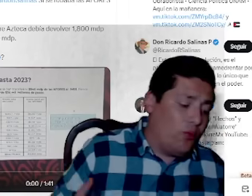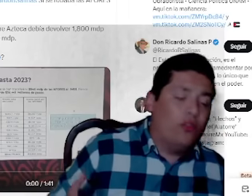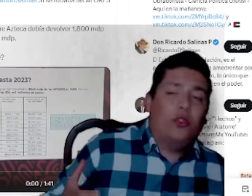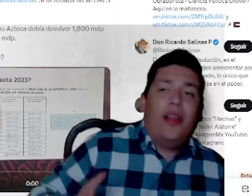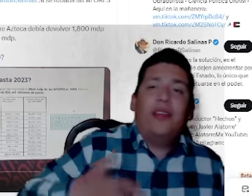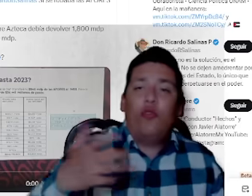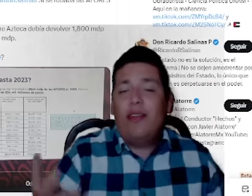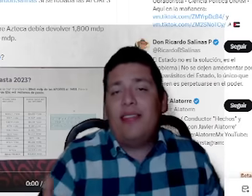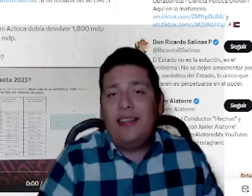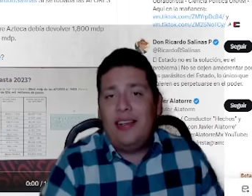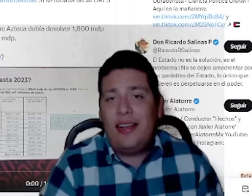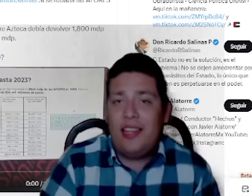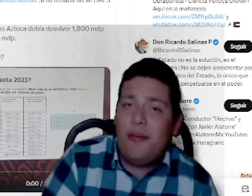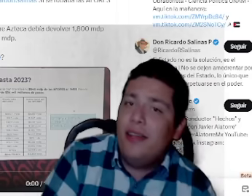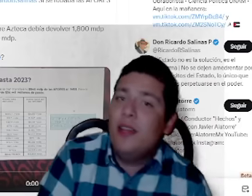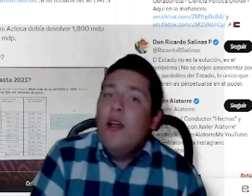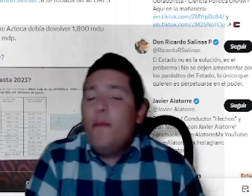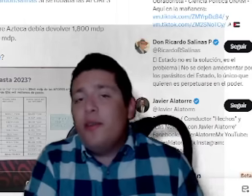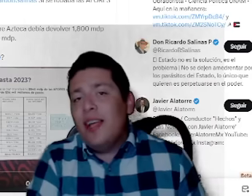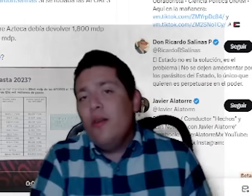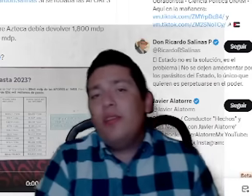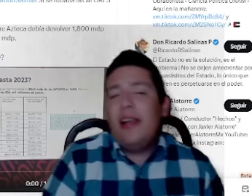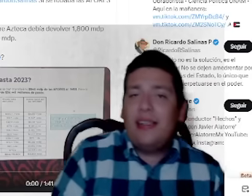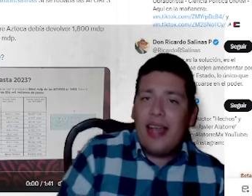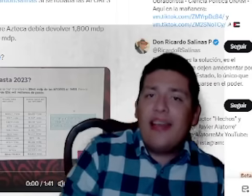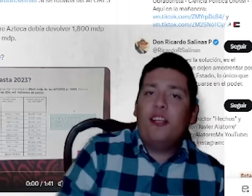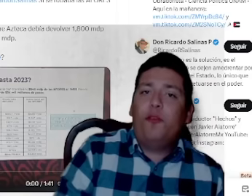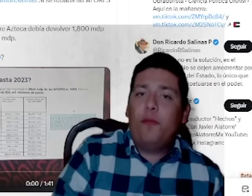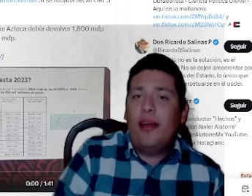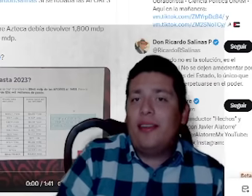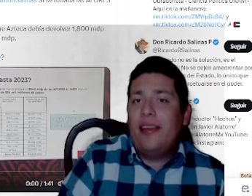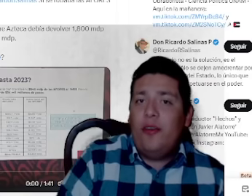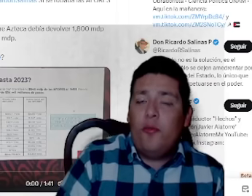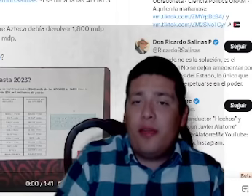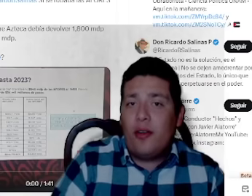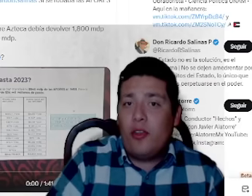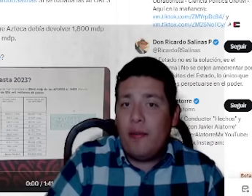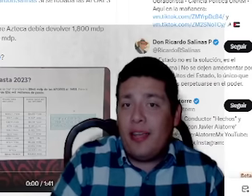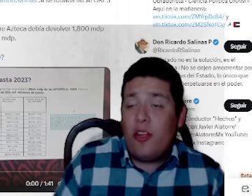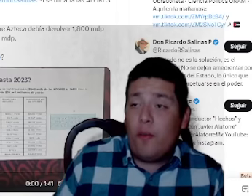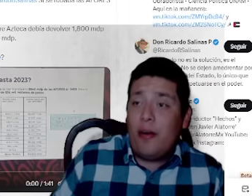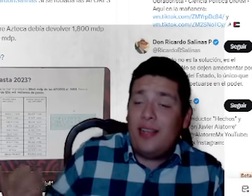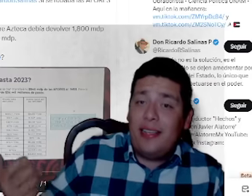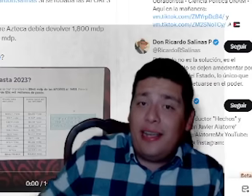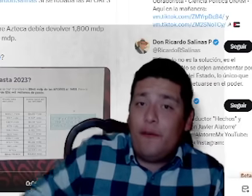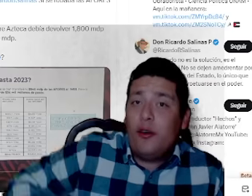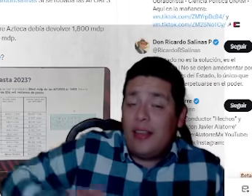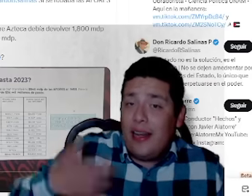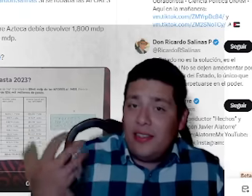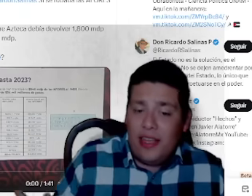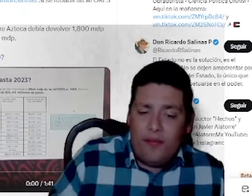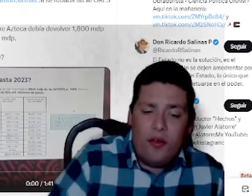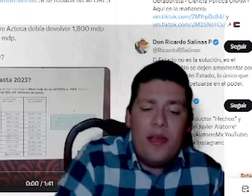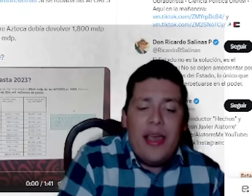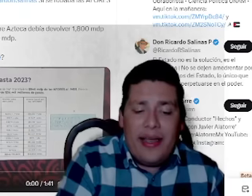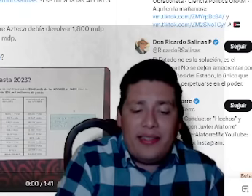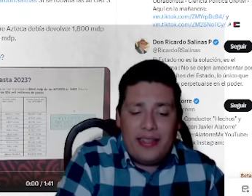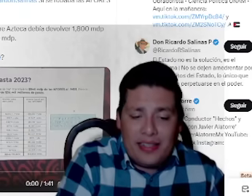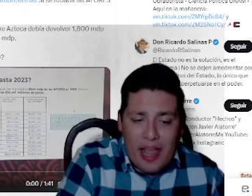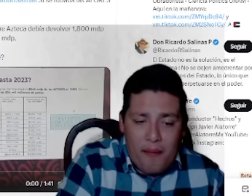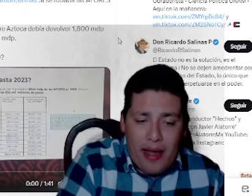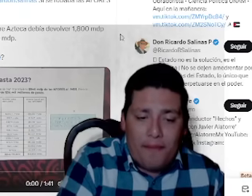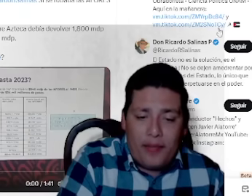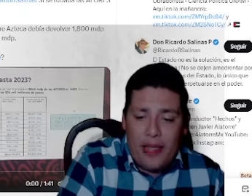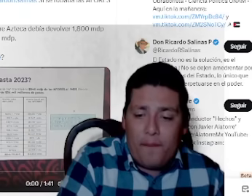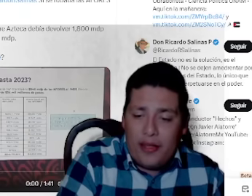ese recurso de las cuentas inactivas pues sean utilizadas por parte del gobierno de México para seguir fortaleciendo